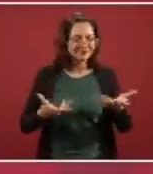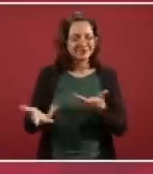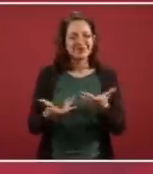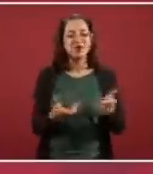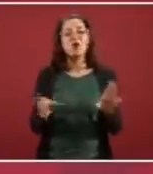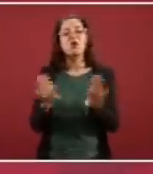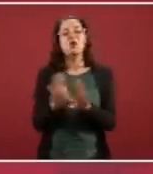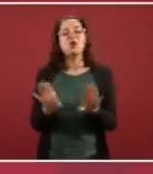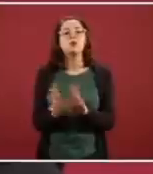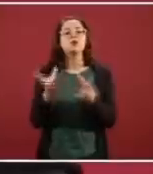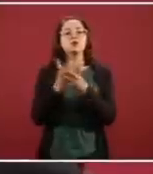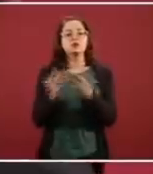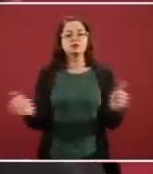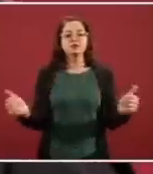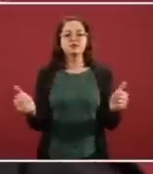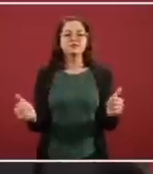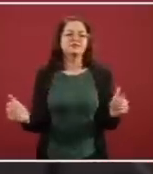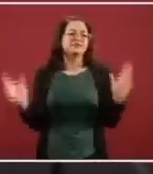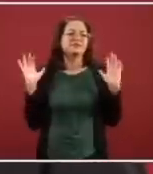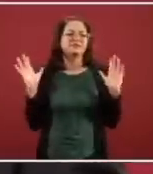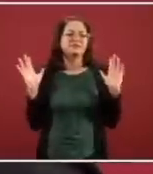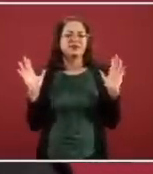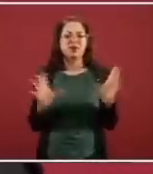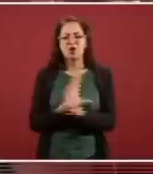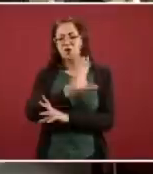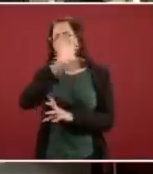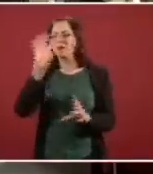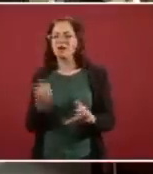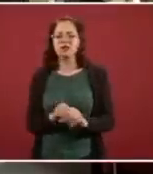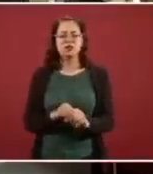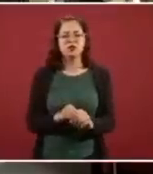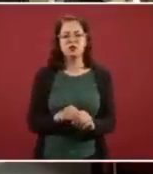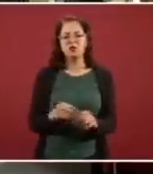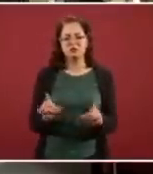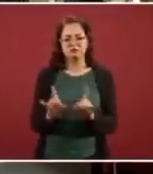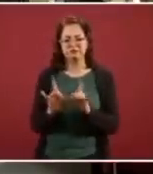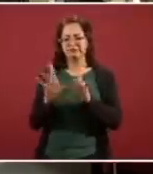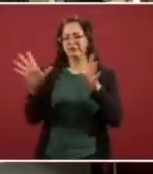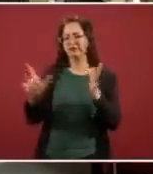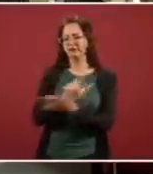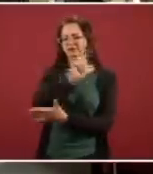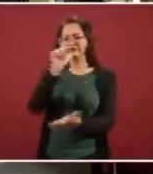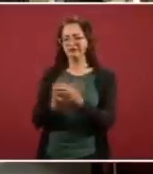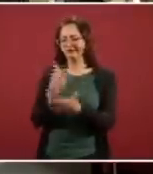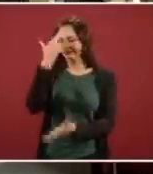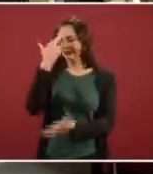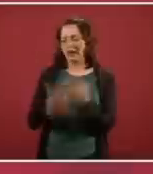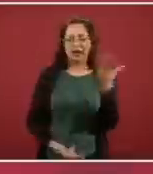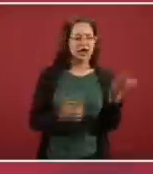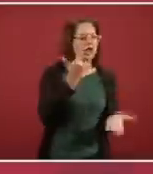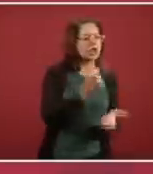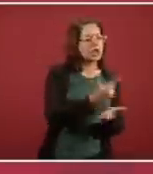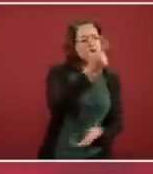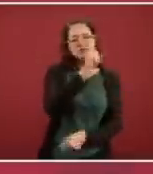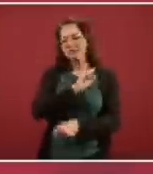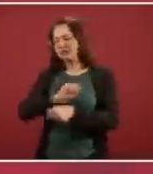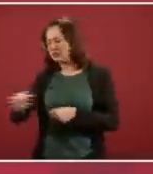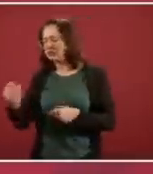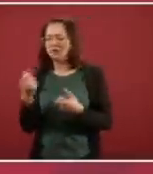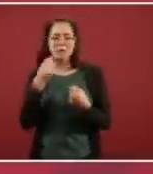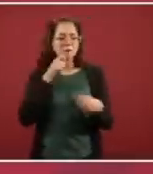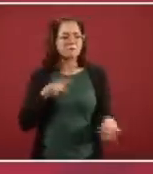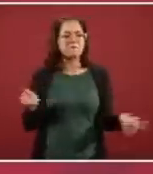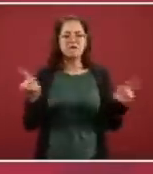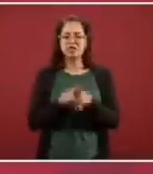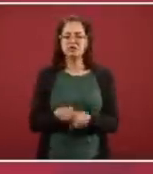sea para todos los delitos, tanto al presidente como a senadores y a